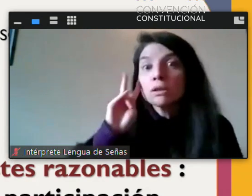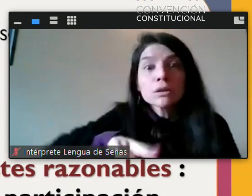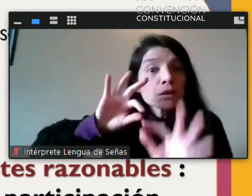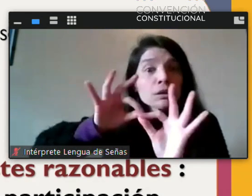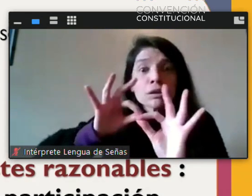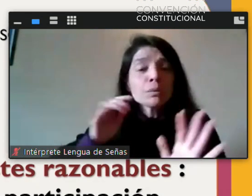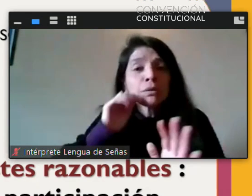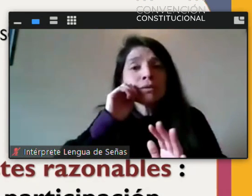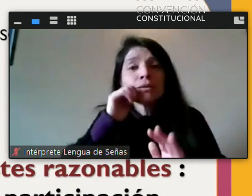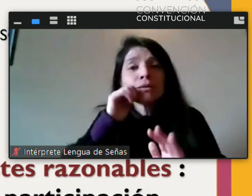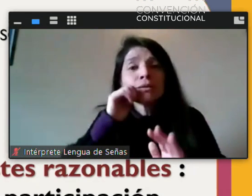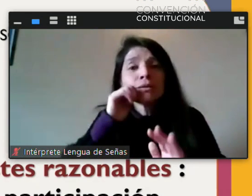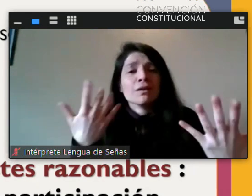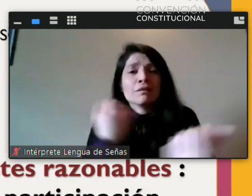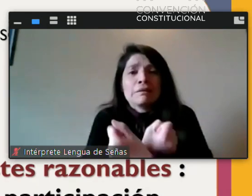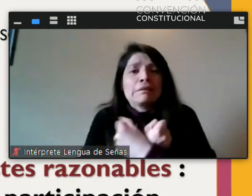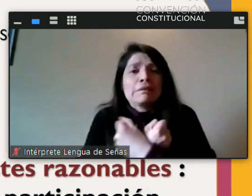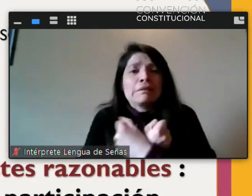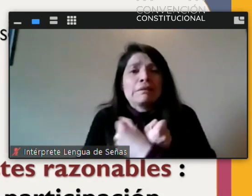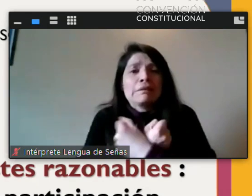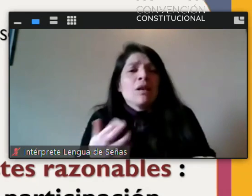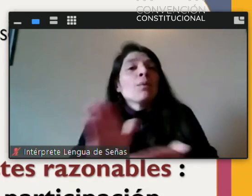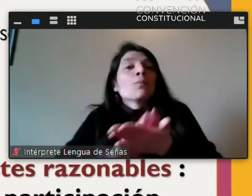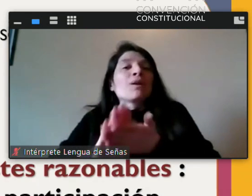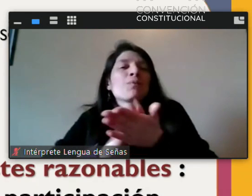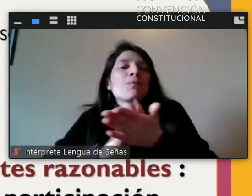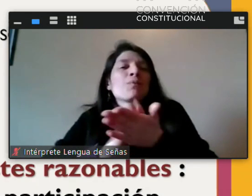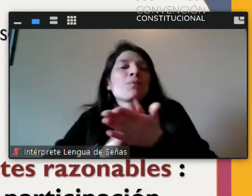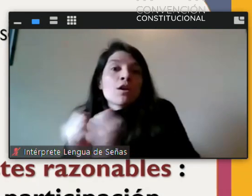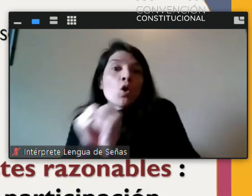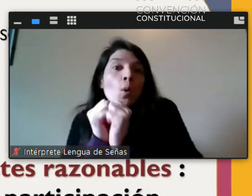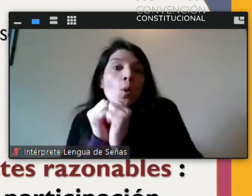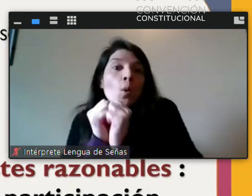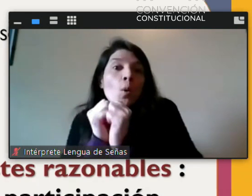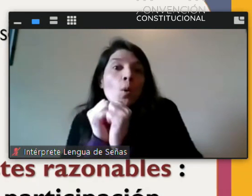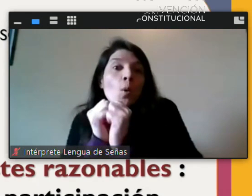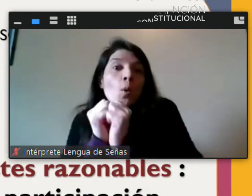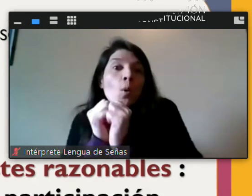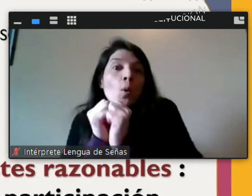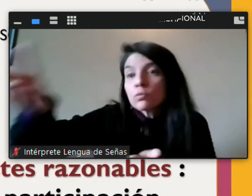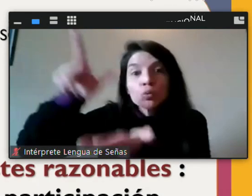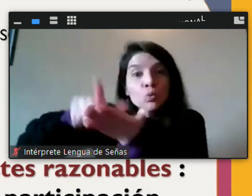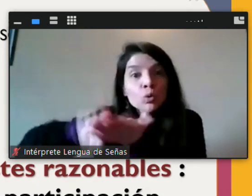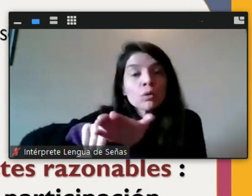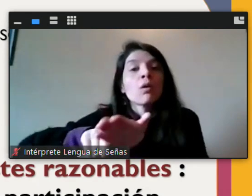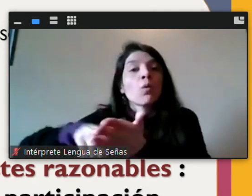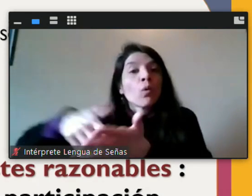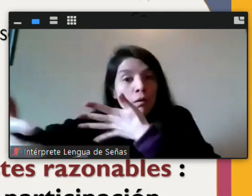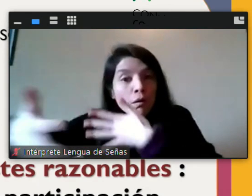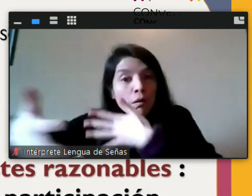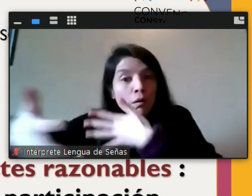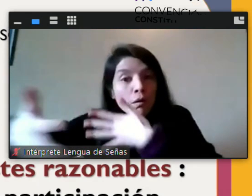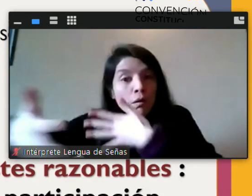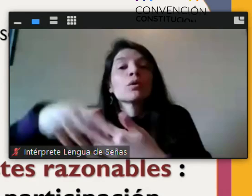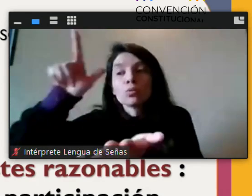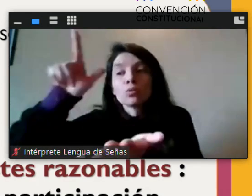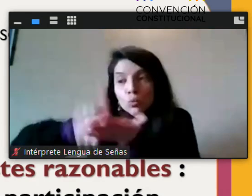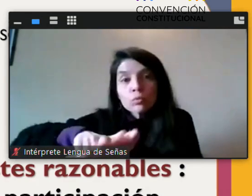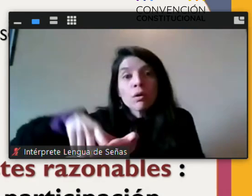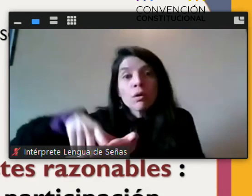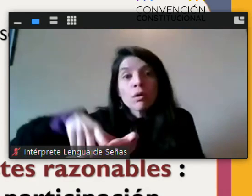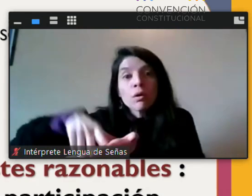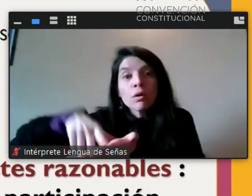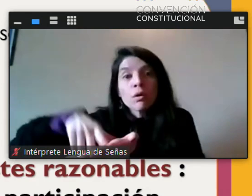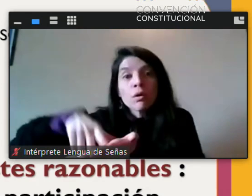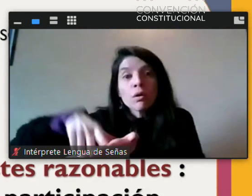amarran las manos. Si acá viene mi compañero, cuya lengua, ¿cierto?, nativa, cuya lengua funcional, que es